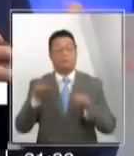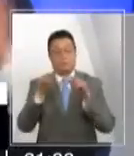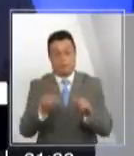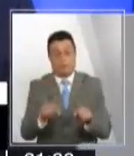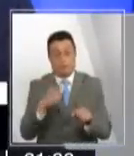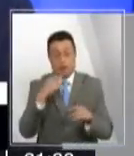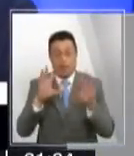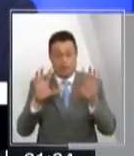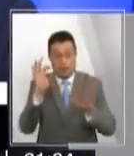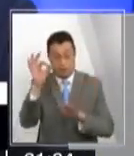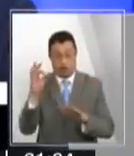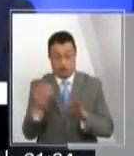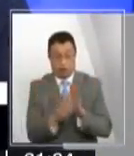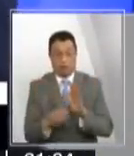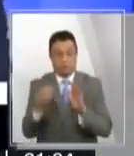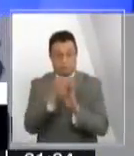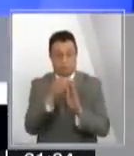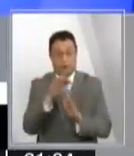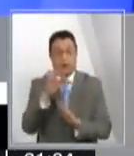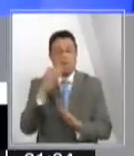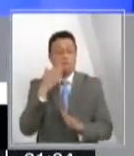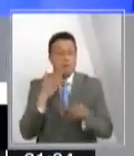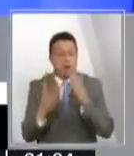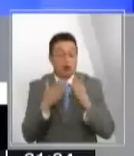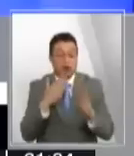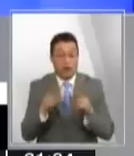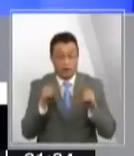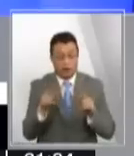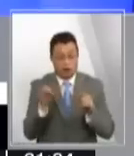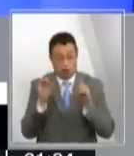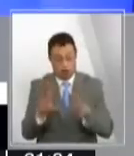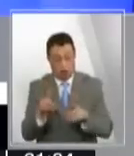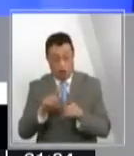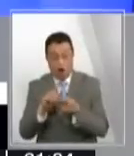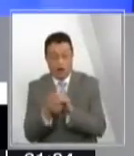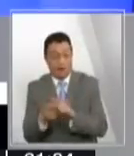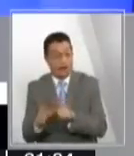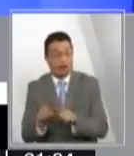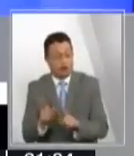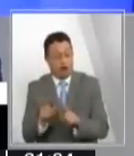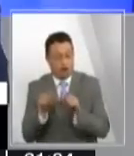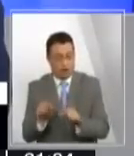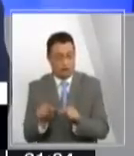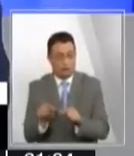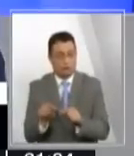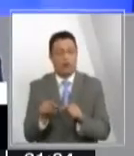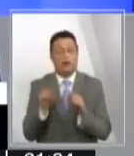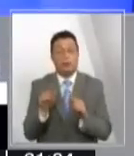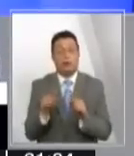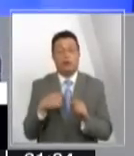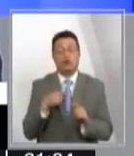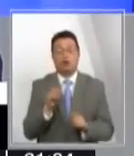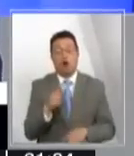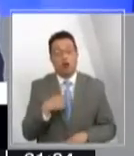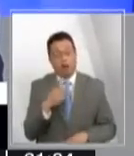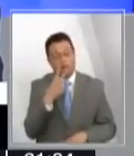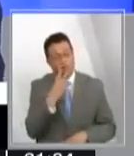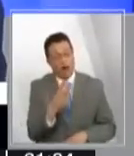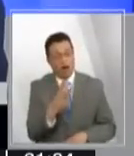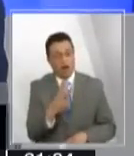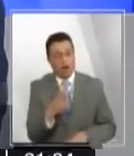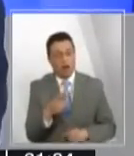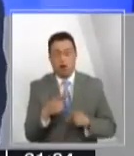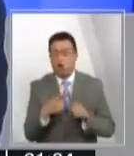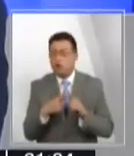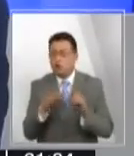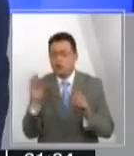incremento de 10% en las pensiones solidarias, pero eso no es la reforma previsional de la que estamos hablando. Yo no veo en ningún